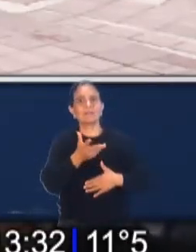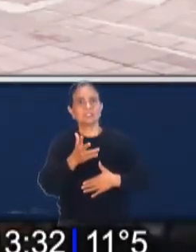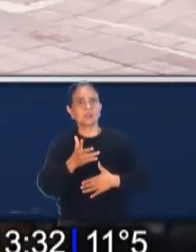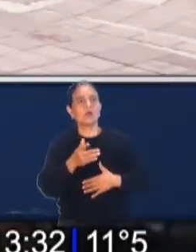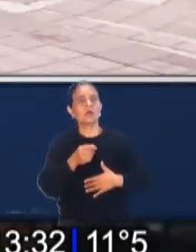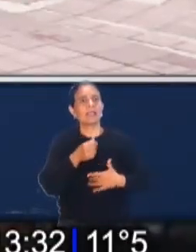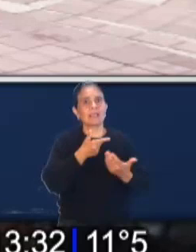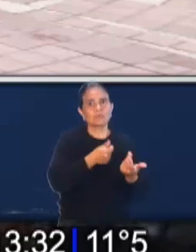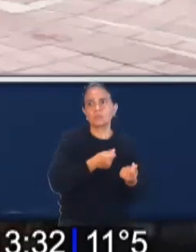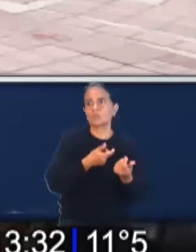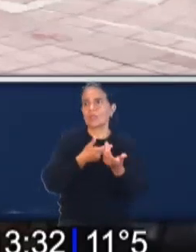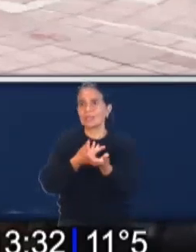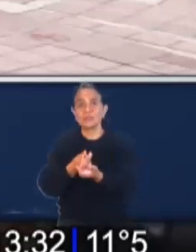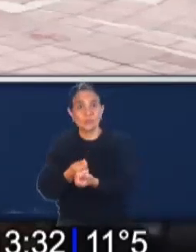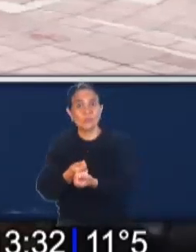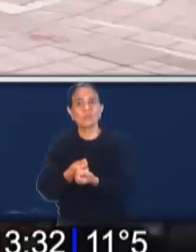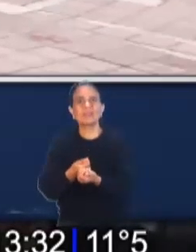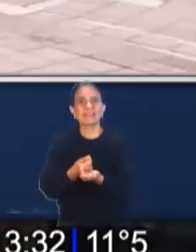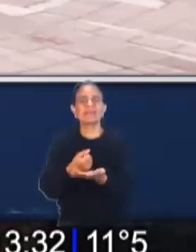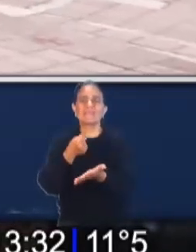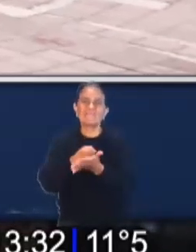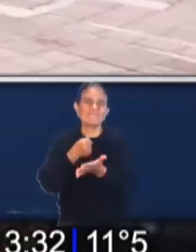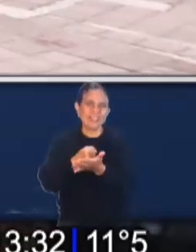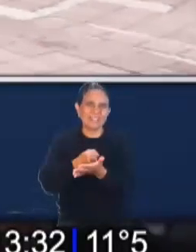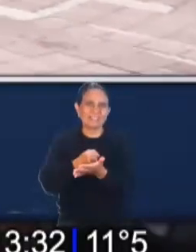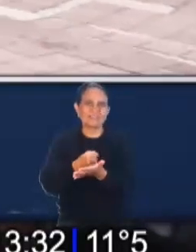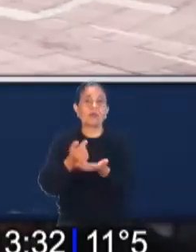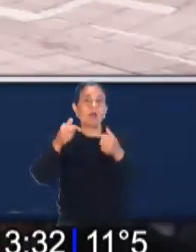Esas son cuestiones que las hemos perdido. Hoy solo vale